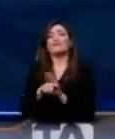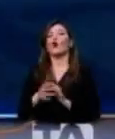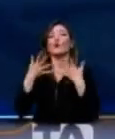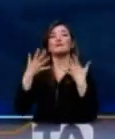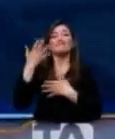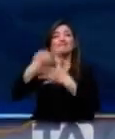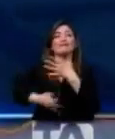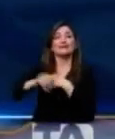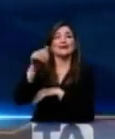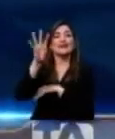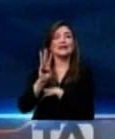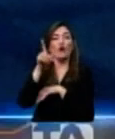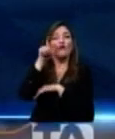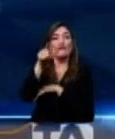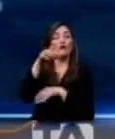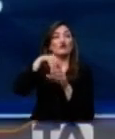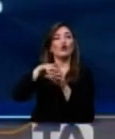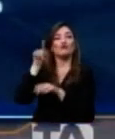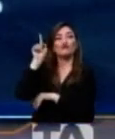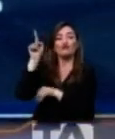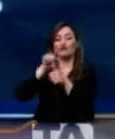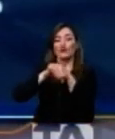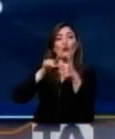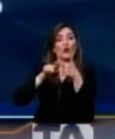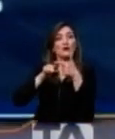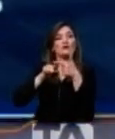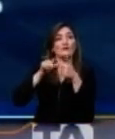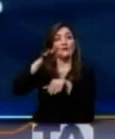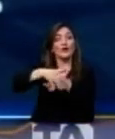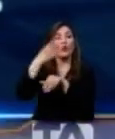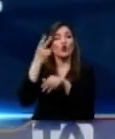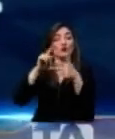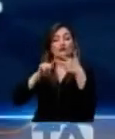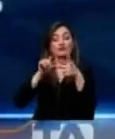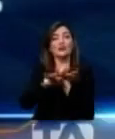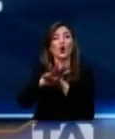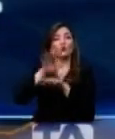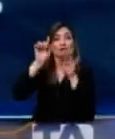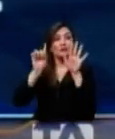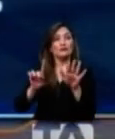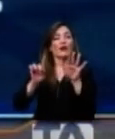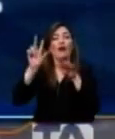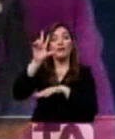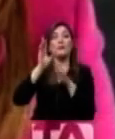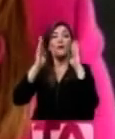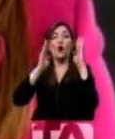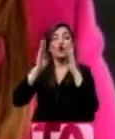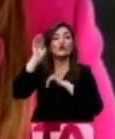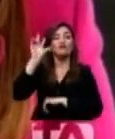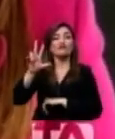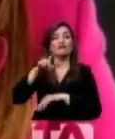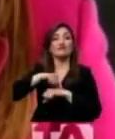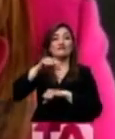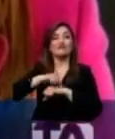existen 16 fiscales en la unidad de delitos transnacionales pachala 2 en los ríos 63 en babahoyo y 3 en quevedo están